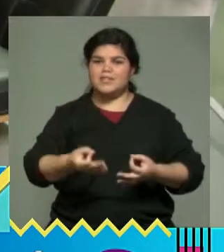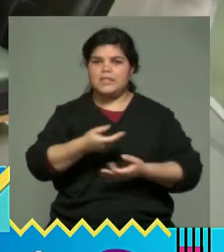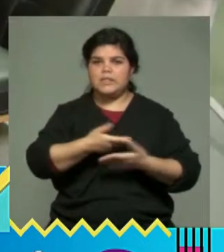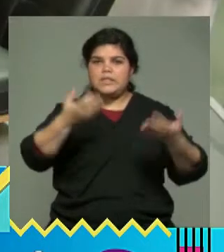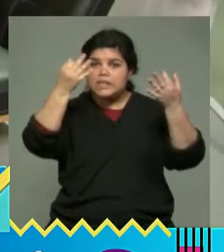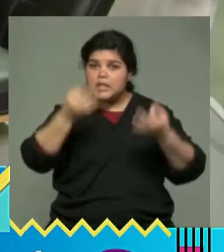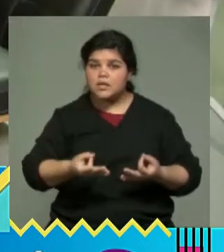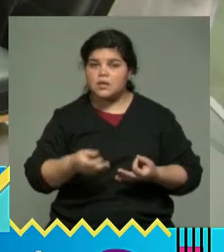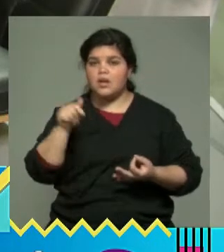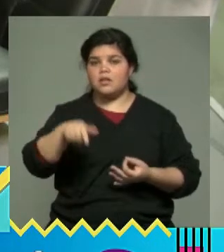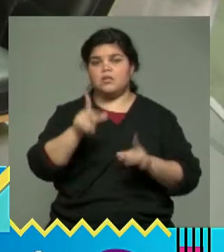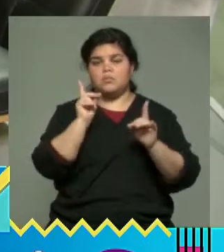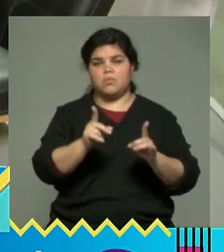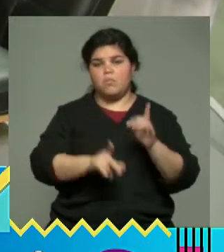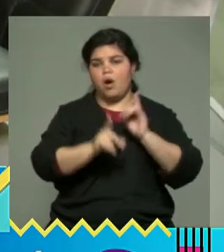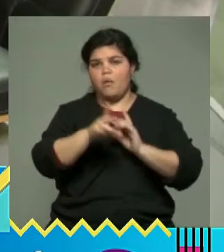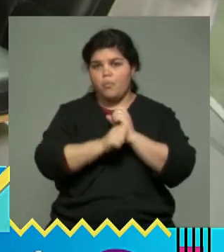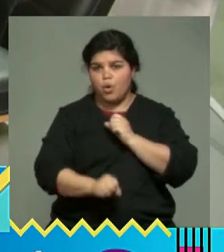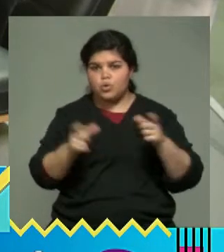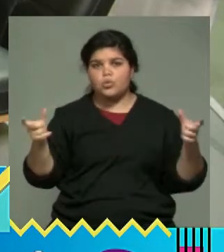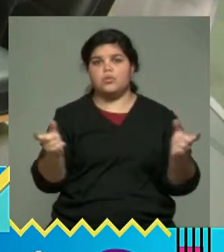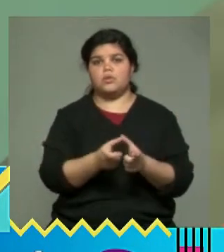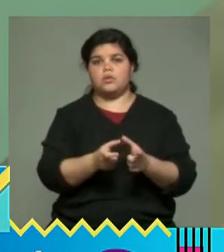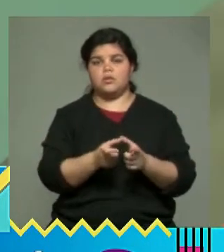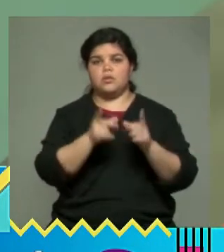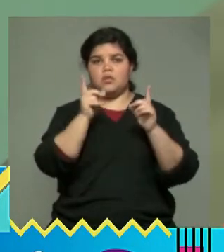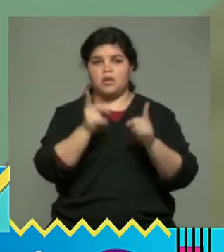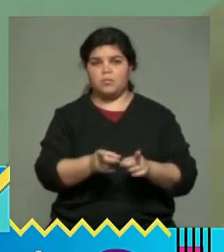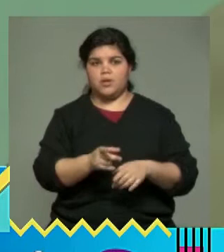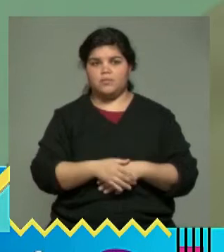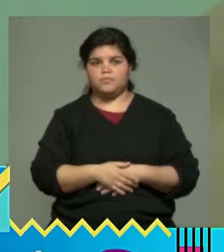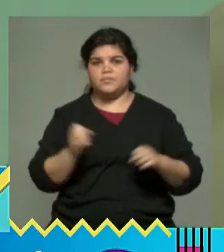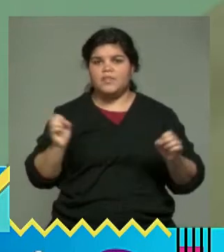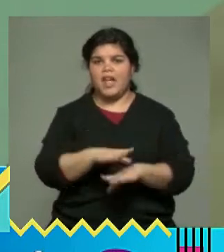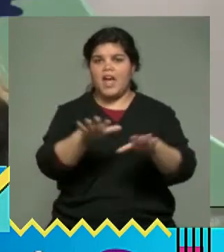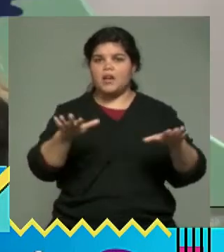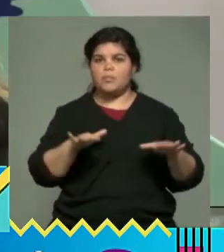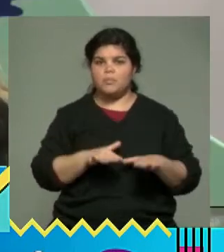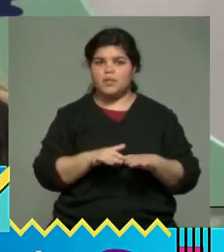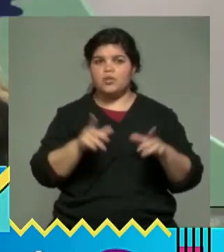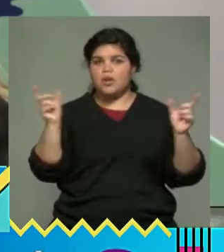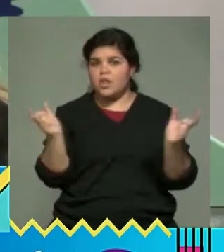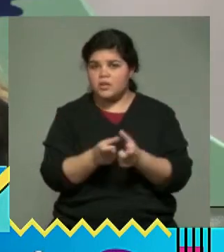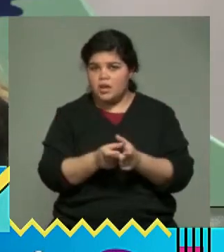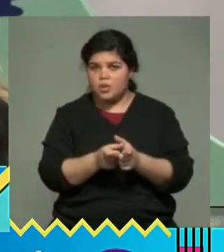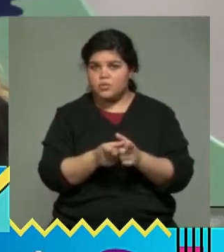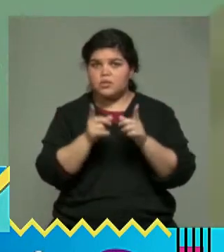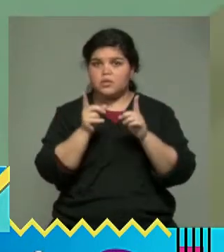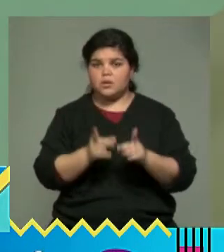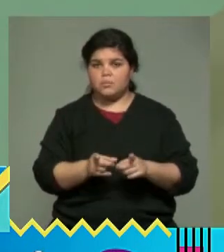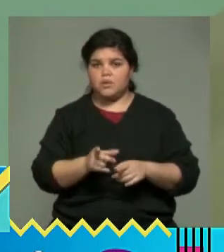asegurar que tanto los casos de aborto se reducen, tanto los casos de arrepentimiento, como decías, se reducen y se